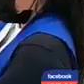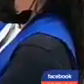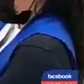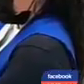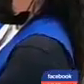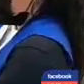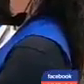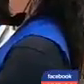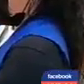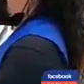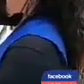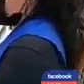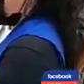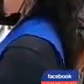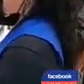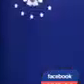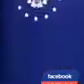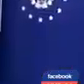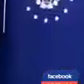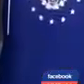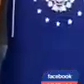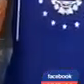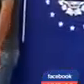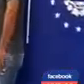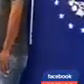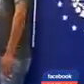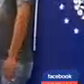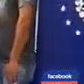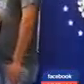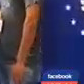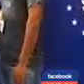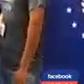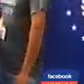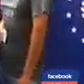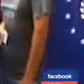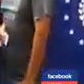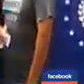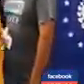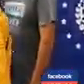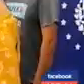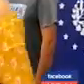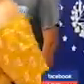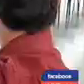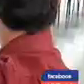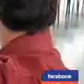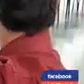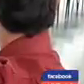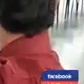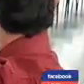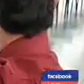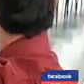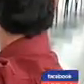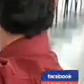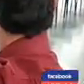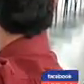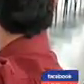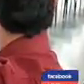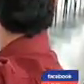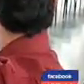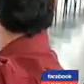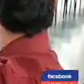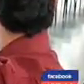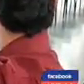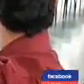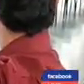este virus, que inició en el mes de febrero del 2021, al mismo tiempo que anunció la reducción de cuatro a tres meses,